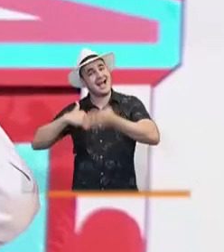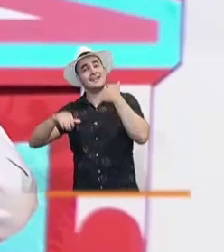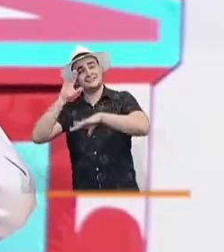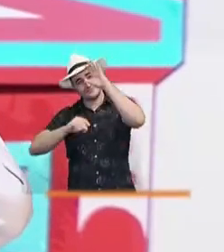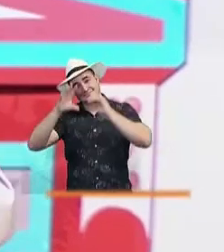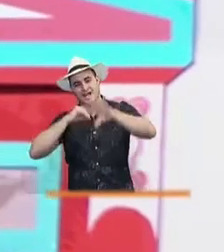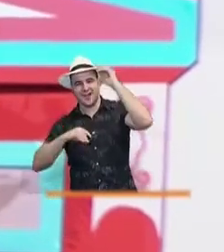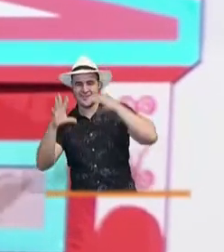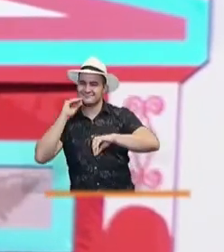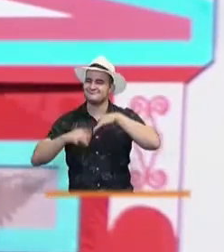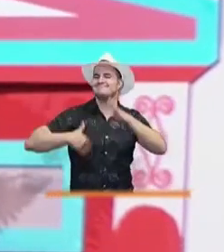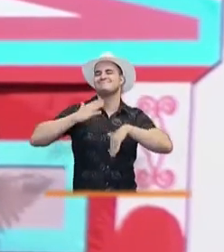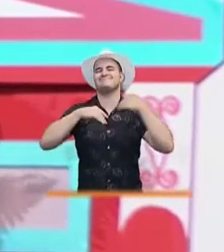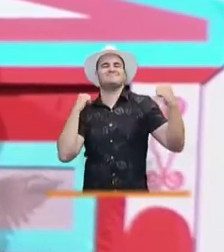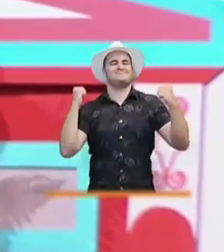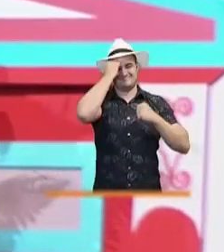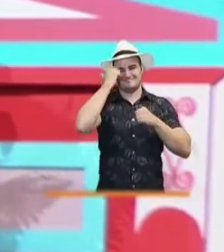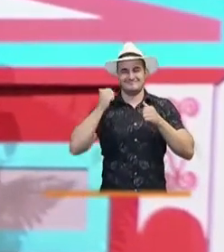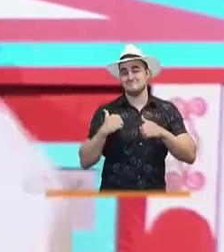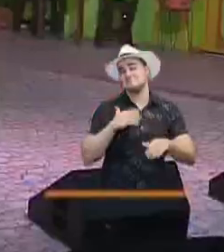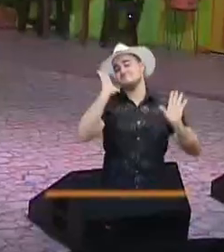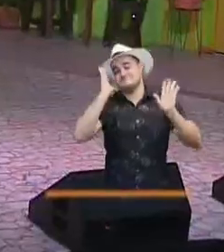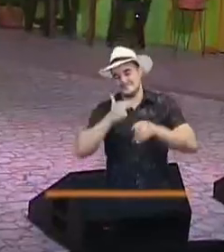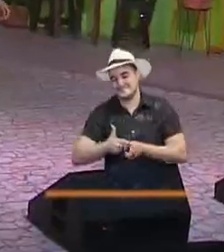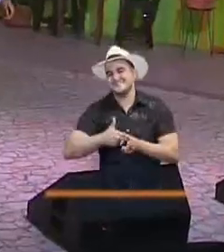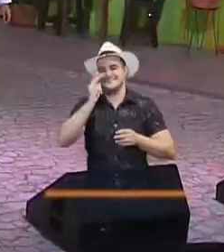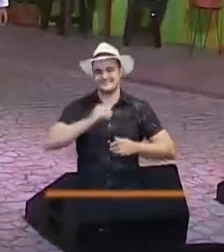alumno y ya voy para maestro.